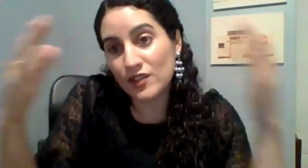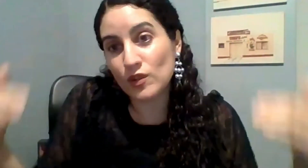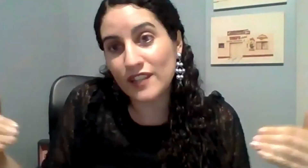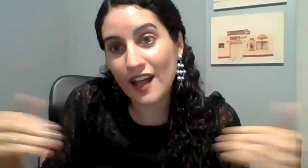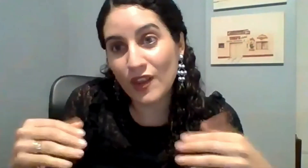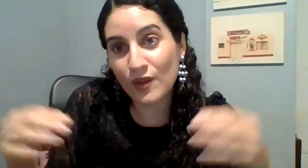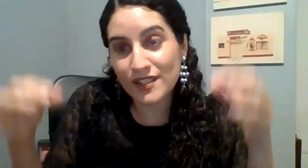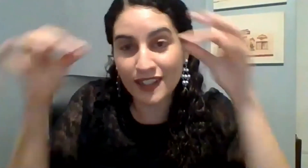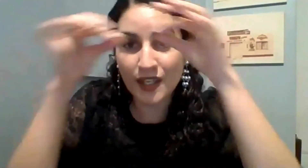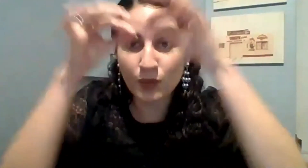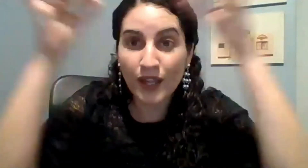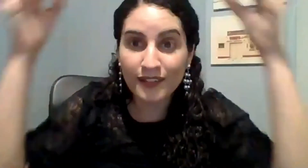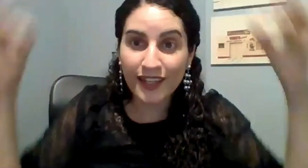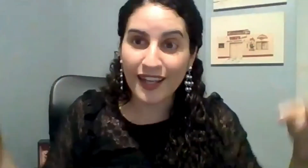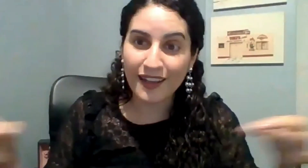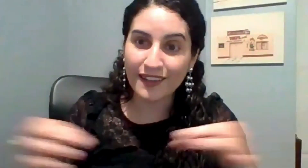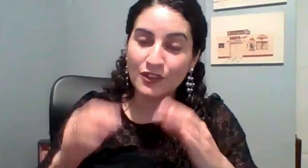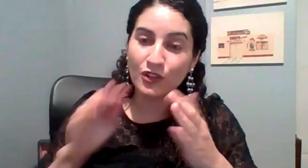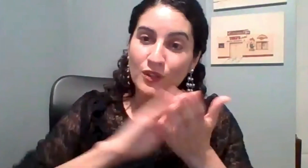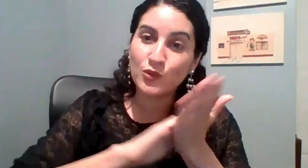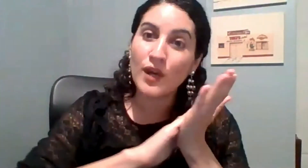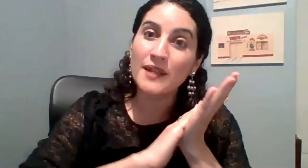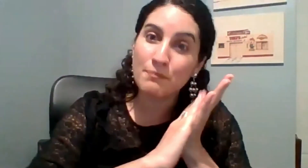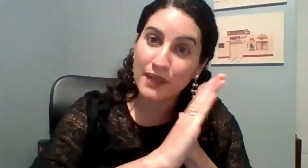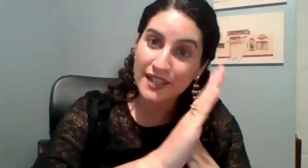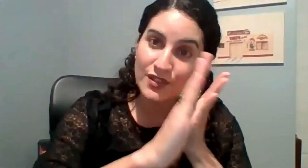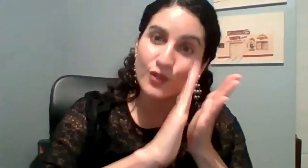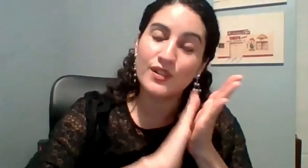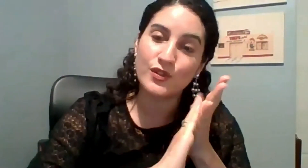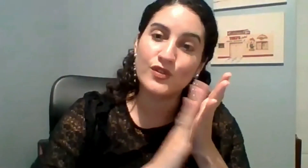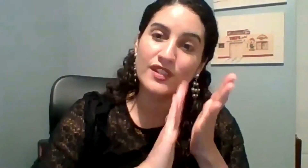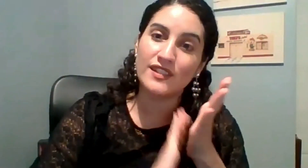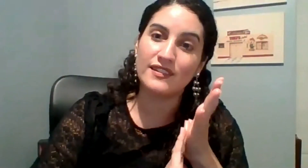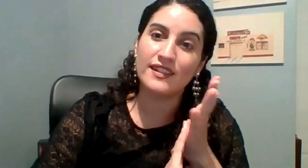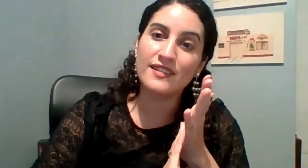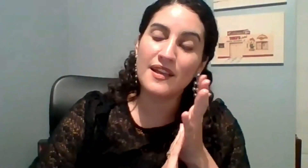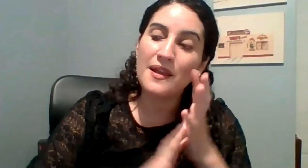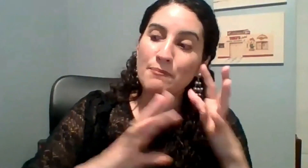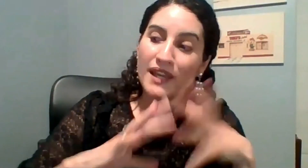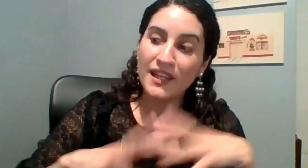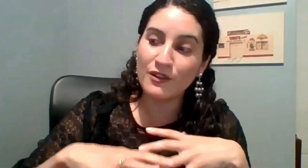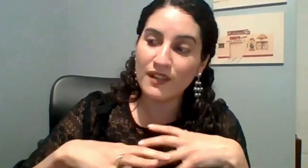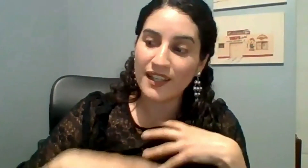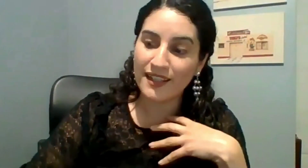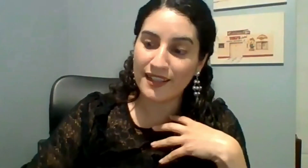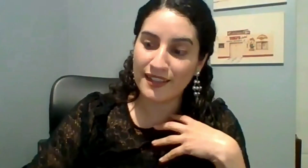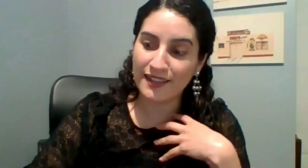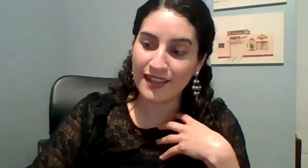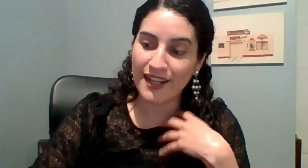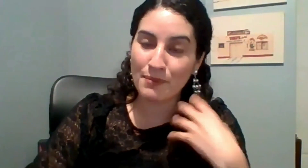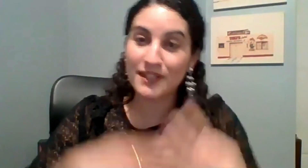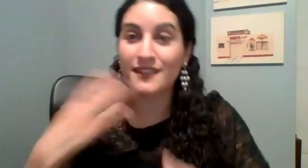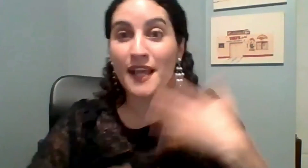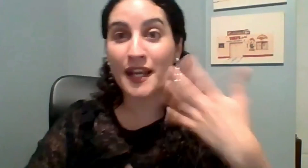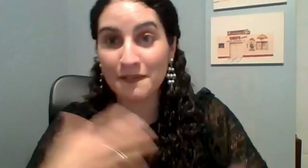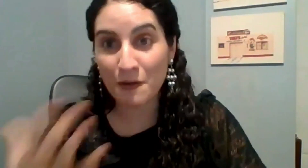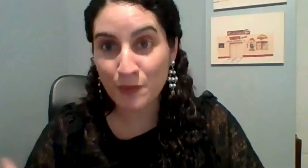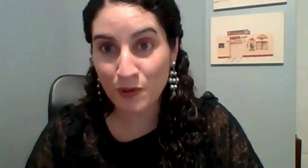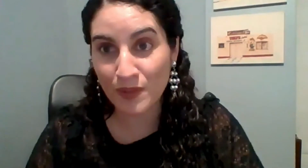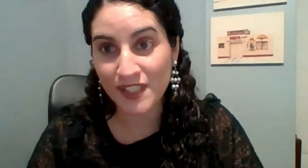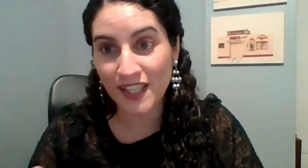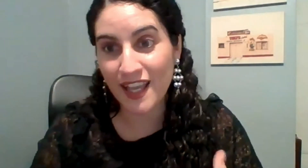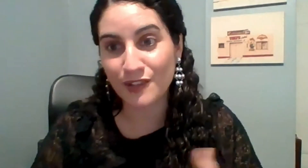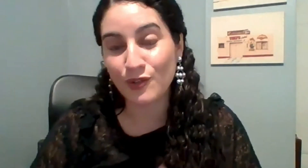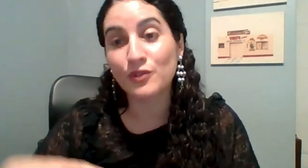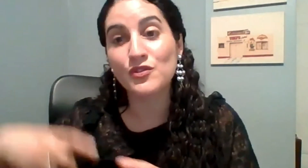el resultado es tener una tela donde uno ha impreso estos tintes, pero el aprendizaje va un